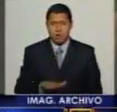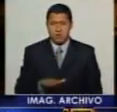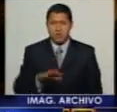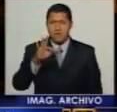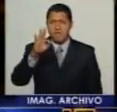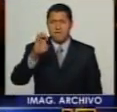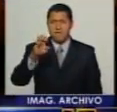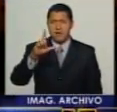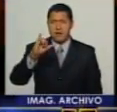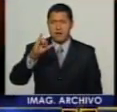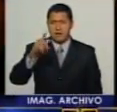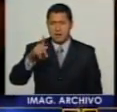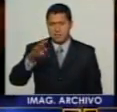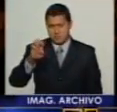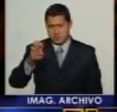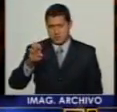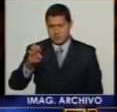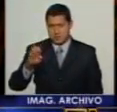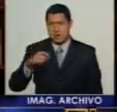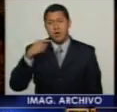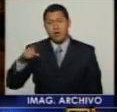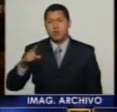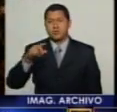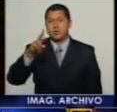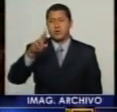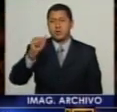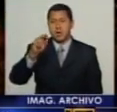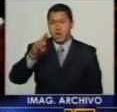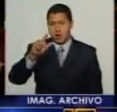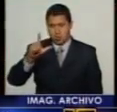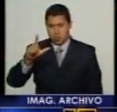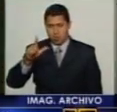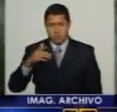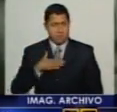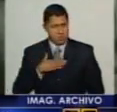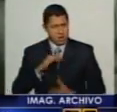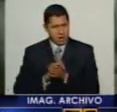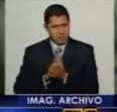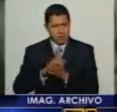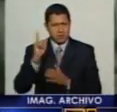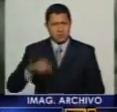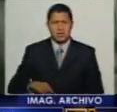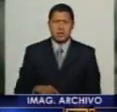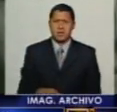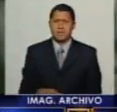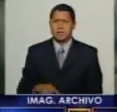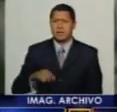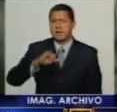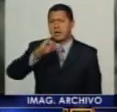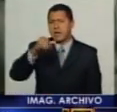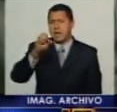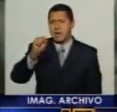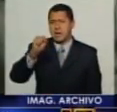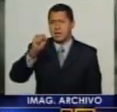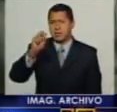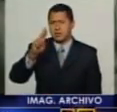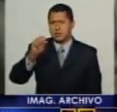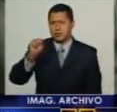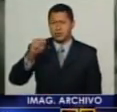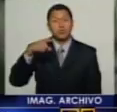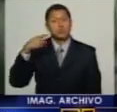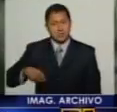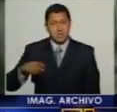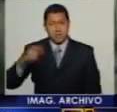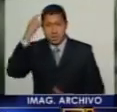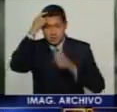Felipe Antonio Acosta Carles, Raúl Isaías Baduel, mi amigo también Jesús Urdaneta Hernández y Hugo